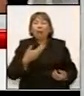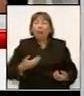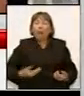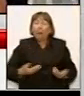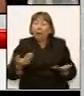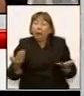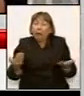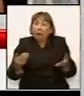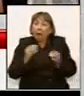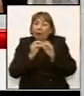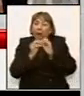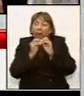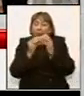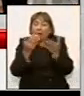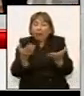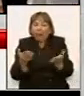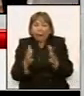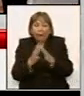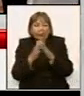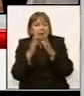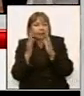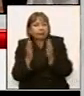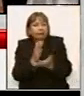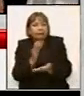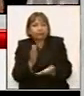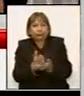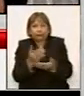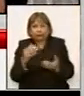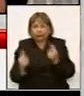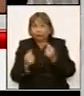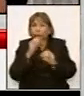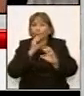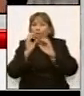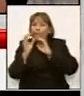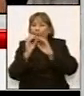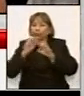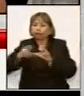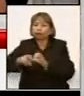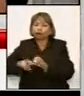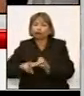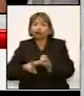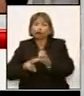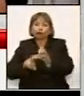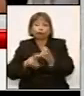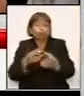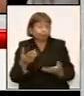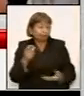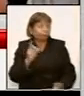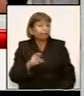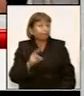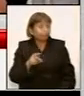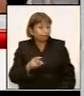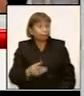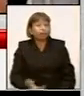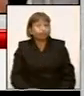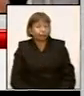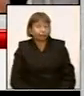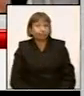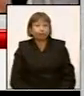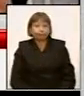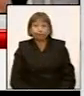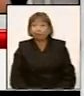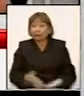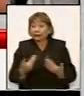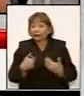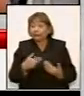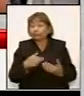pueda dar solución a este gran problema que son las vías de comunicación. La verdad que nosotros ahora vamos